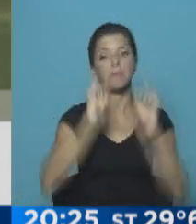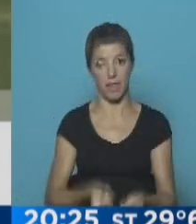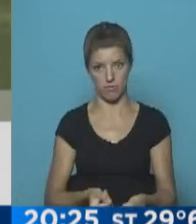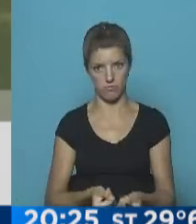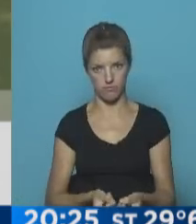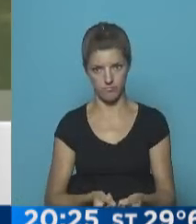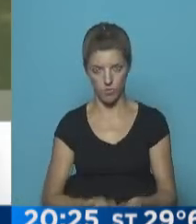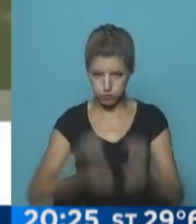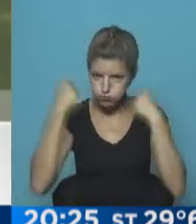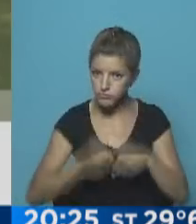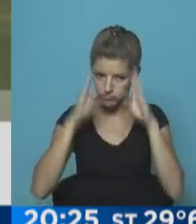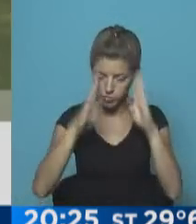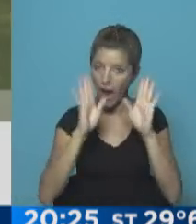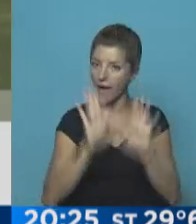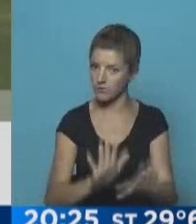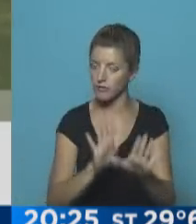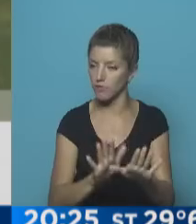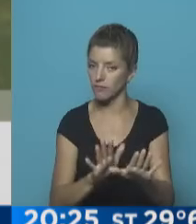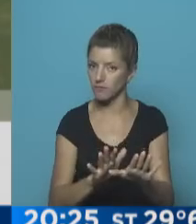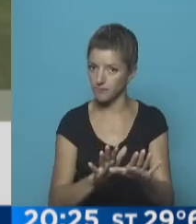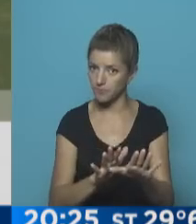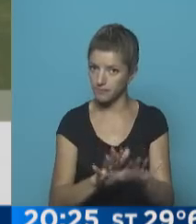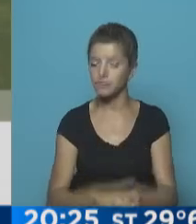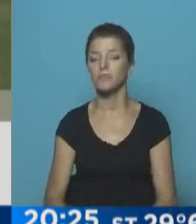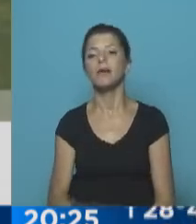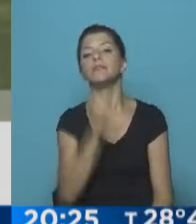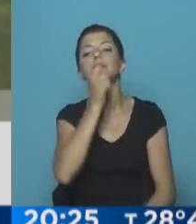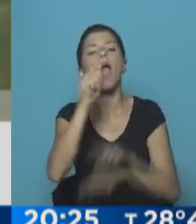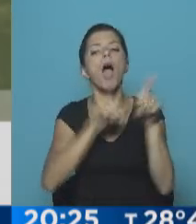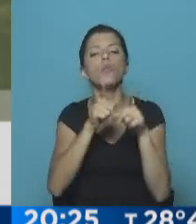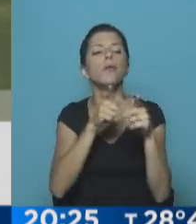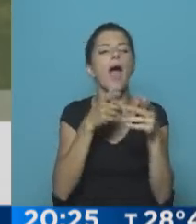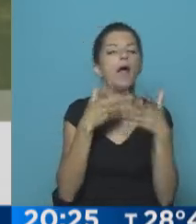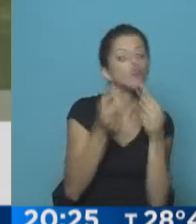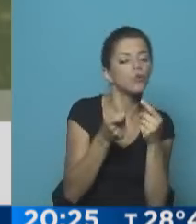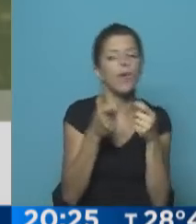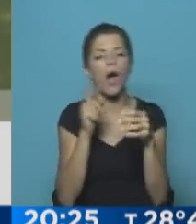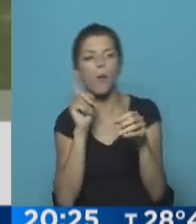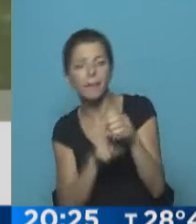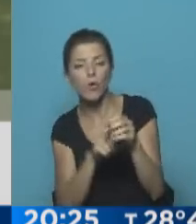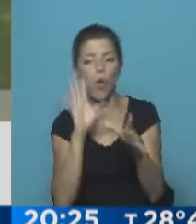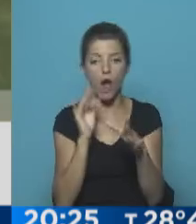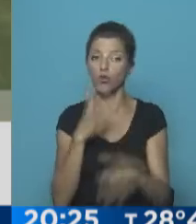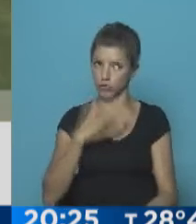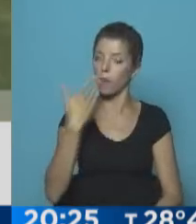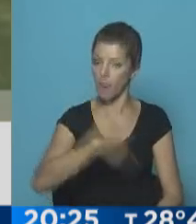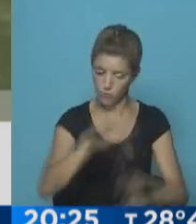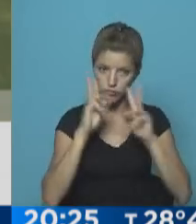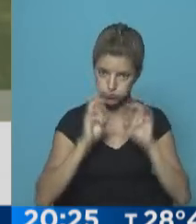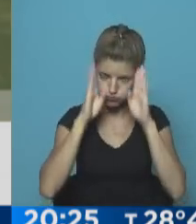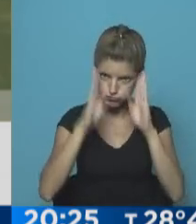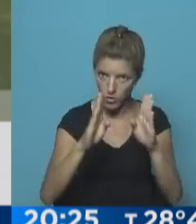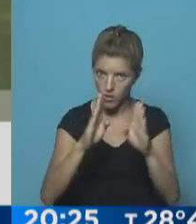firmeza, enfrentando dificultades que las hay, si hay connivencia, por supuesto que vamos a actuar y ya de hecho actuamos,